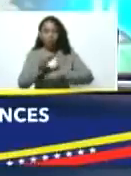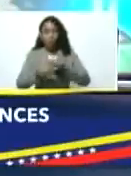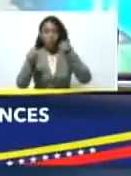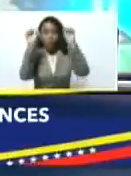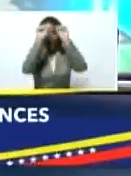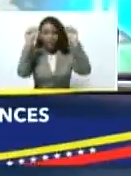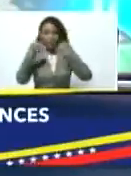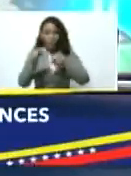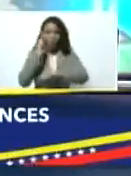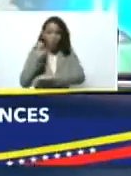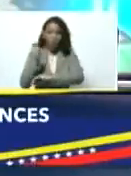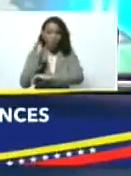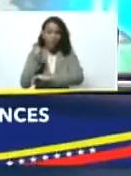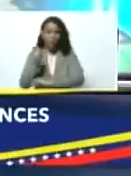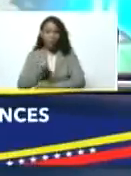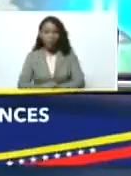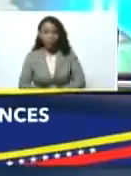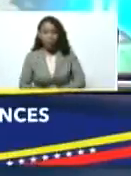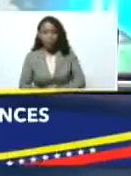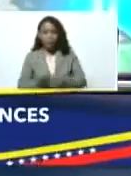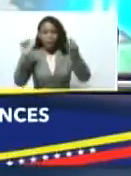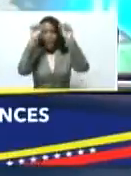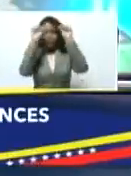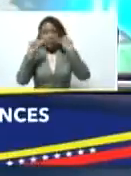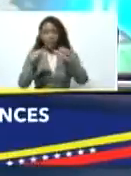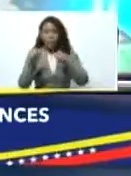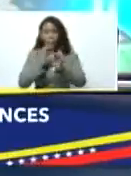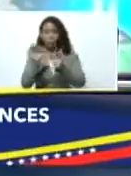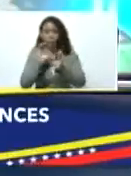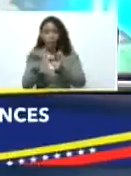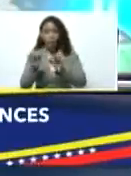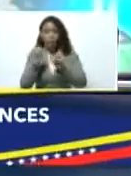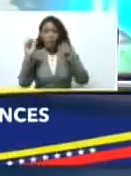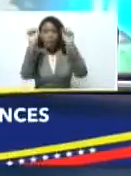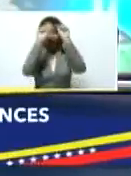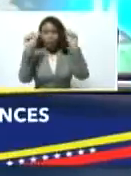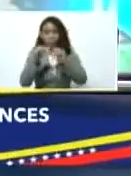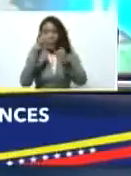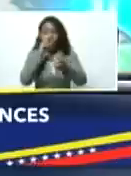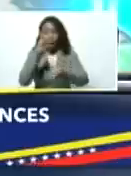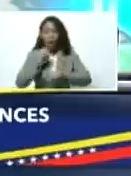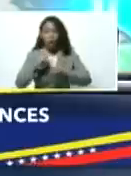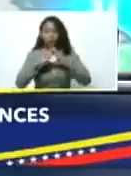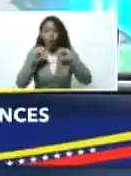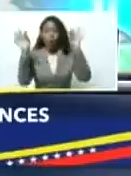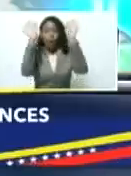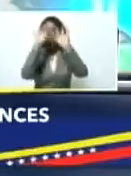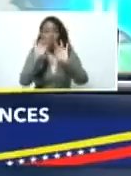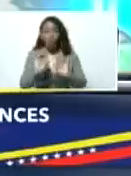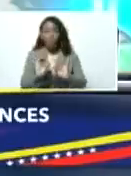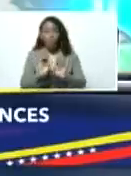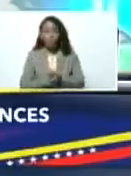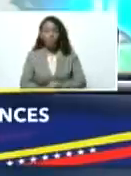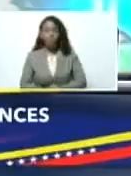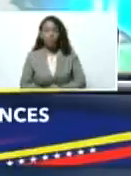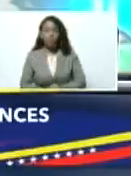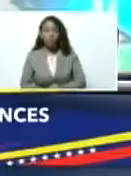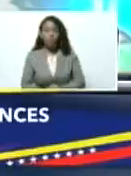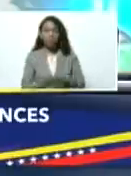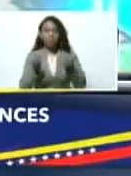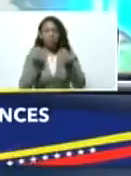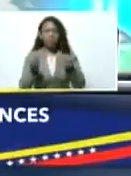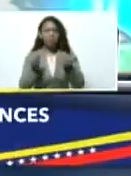sistema financiero, en el sistema monetario, en el sistema bancario, todos los mecanismos